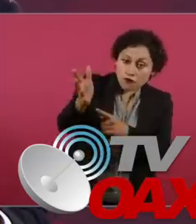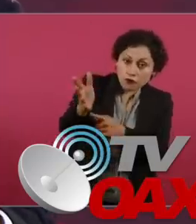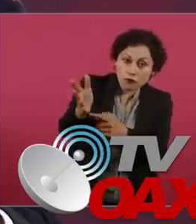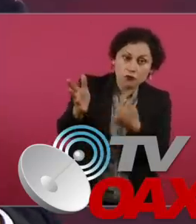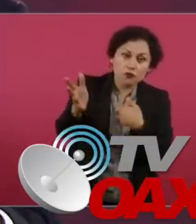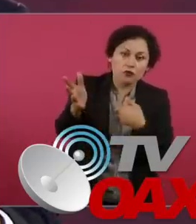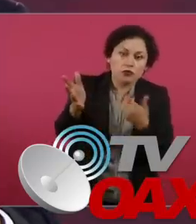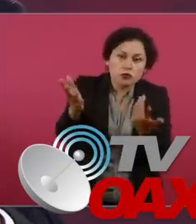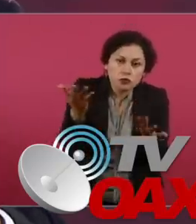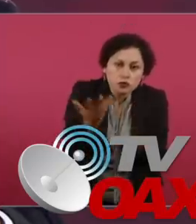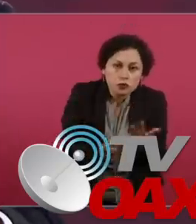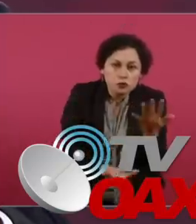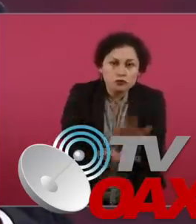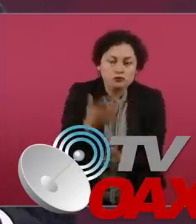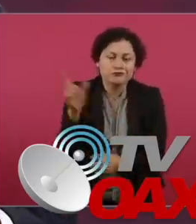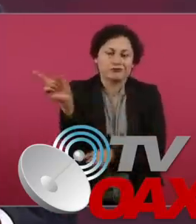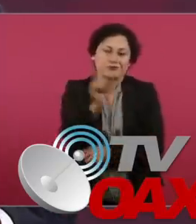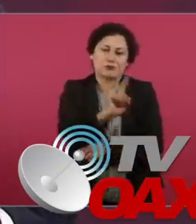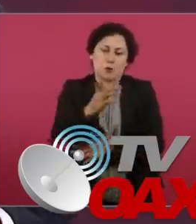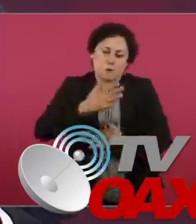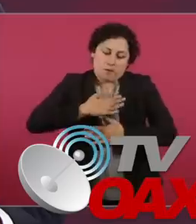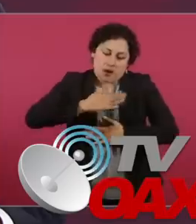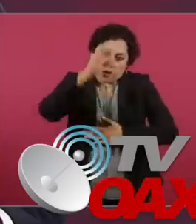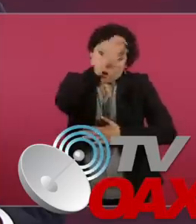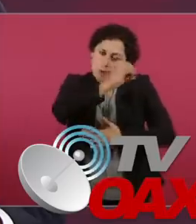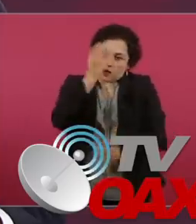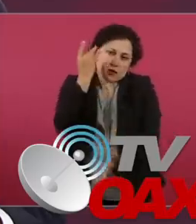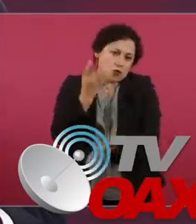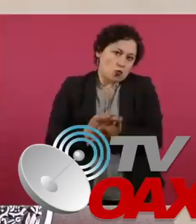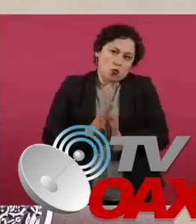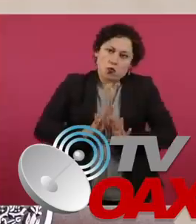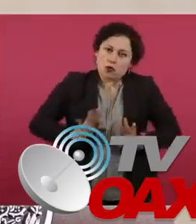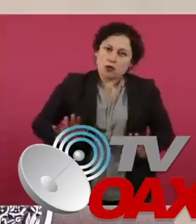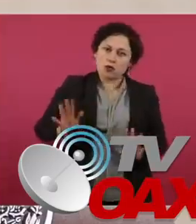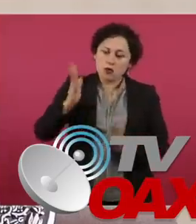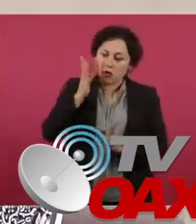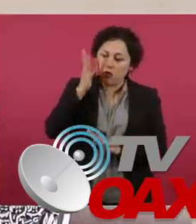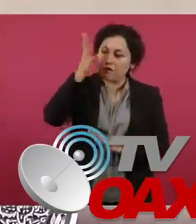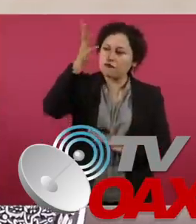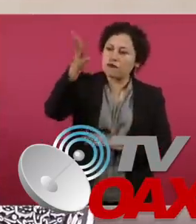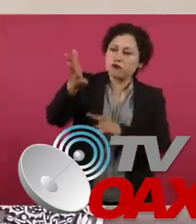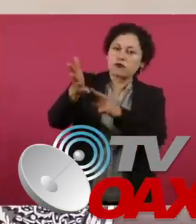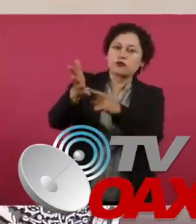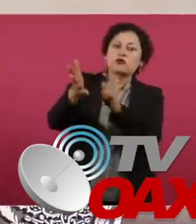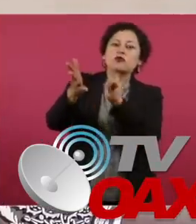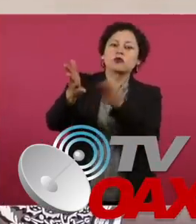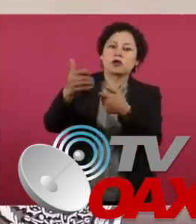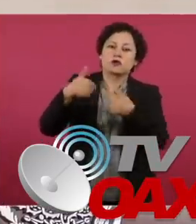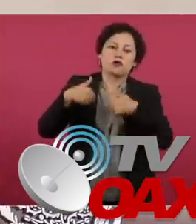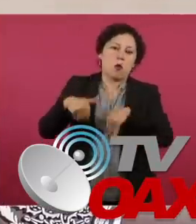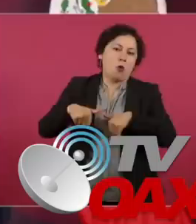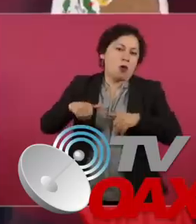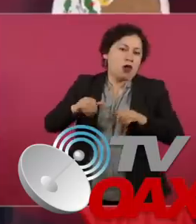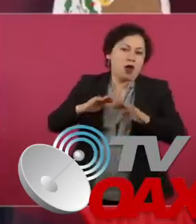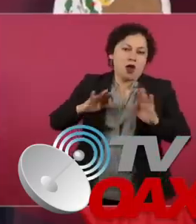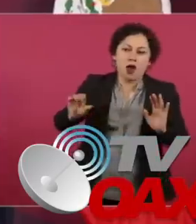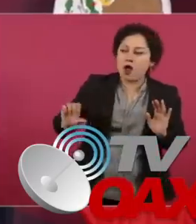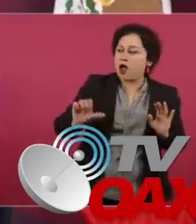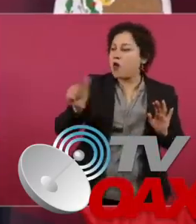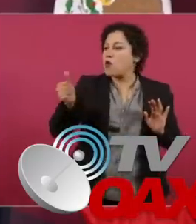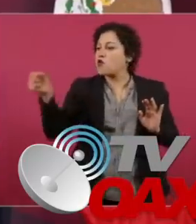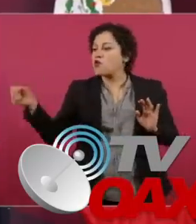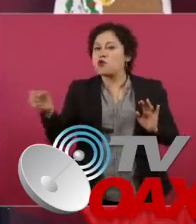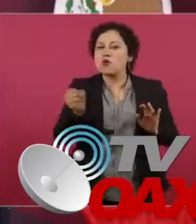voy en un año y en un mes. Pero ese es mi punto de vista. O